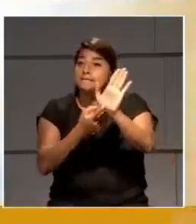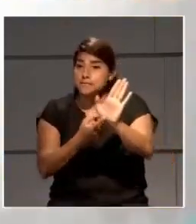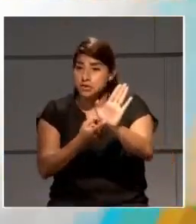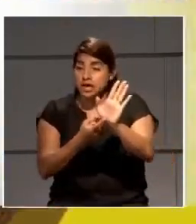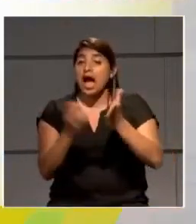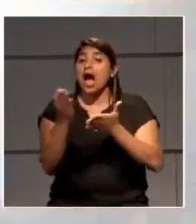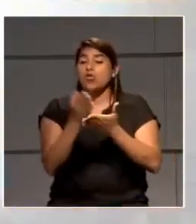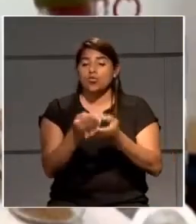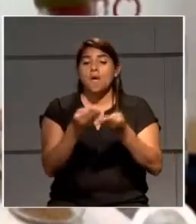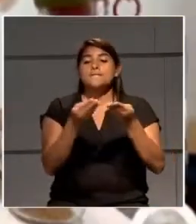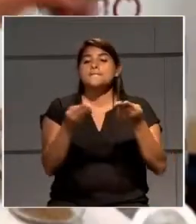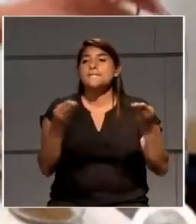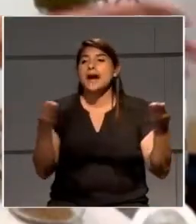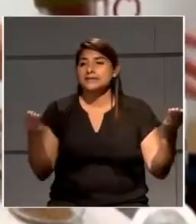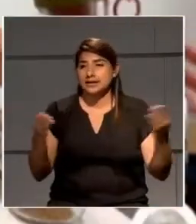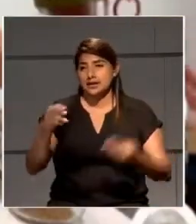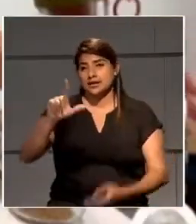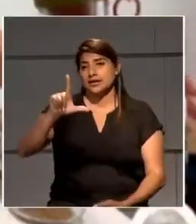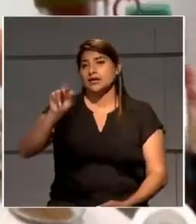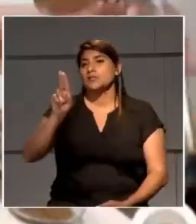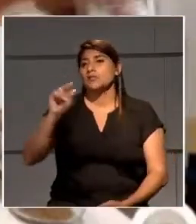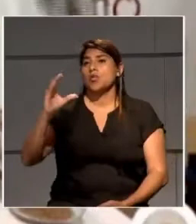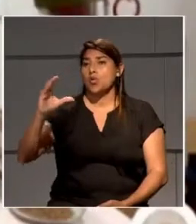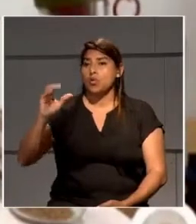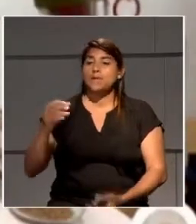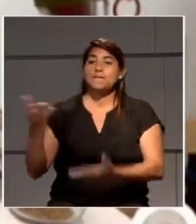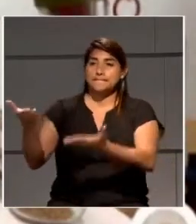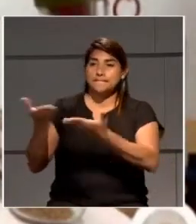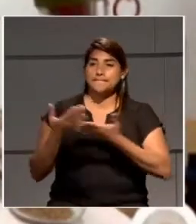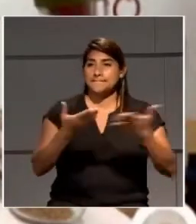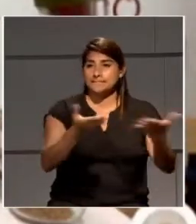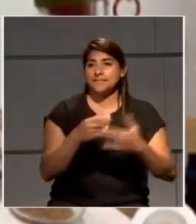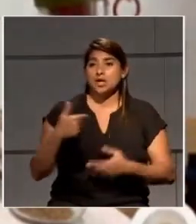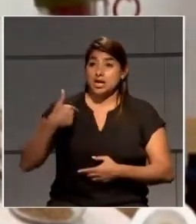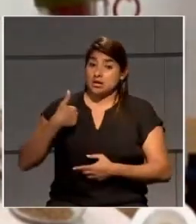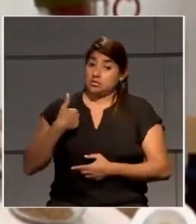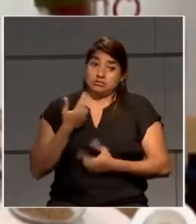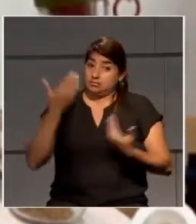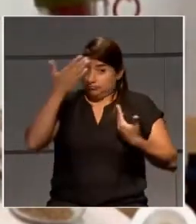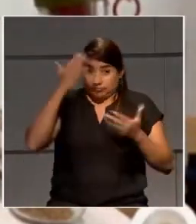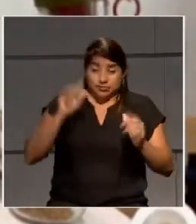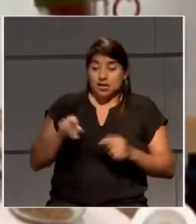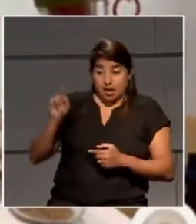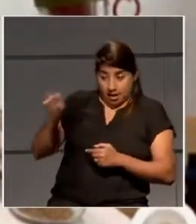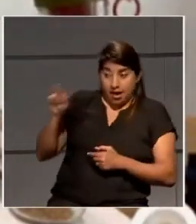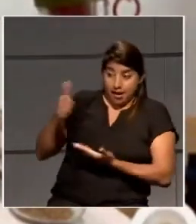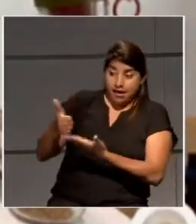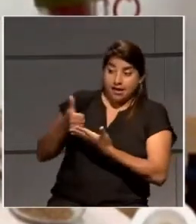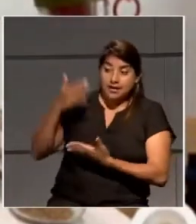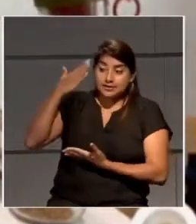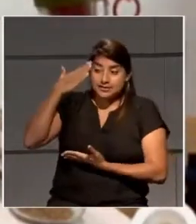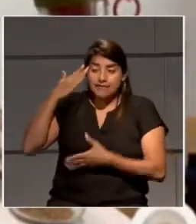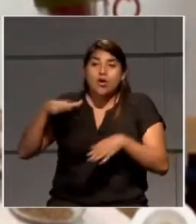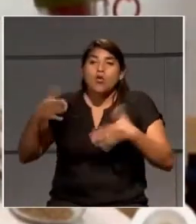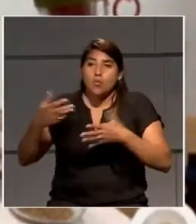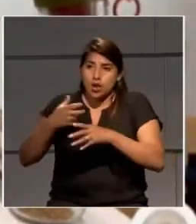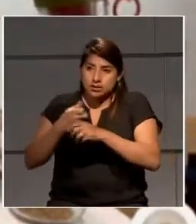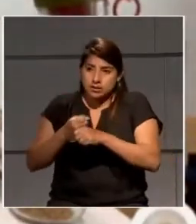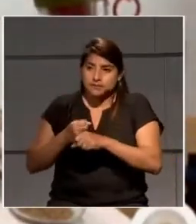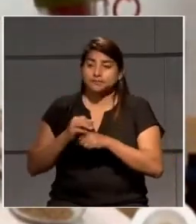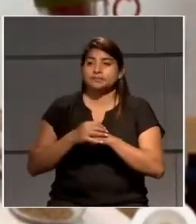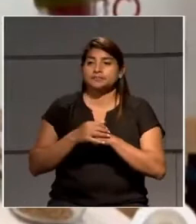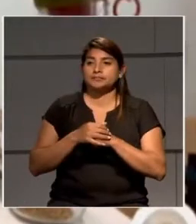unos materiales que Plug me consiguió, porque Plug es el que sabe hacer esto. La verdad es que yo ni idea tenía de que era un palito